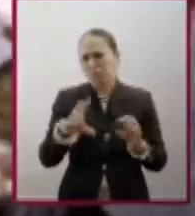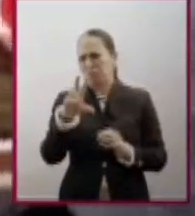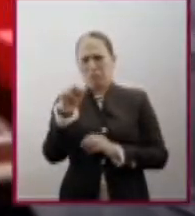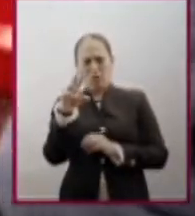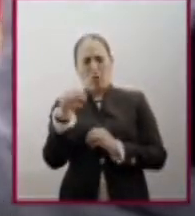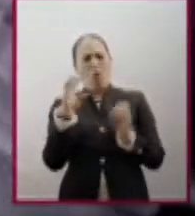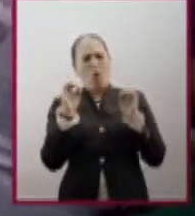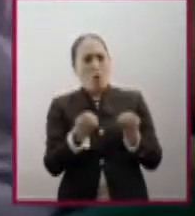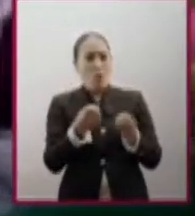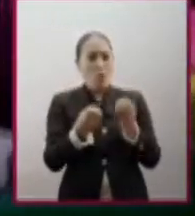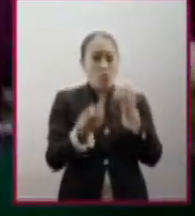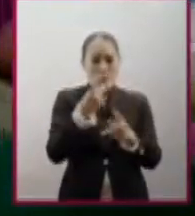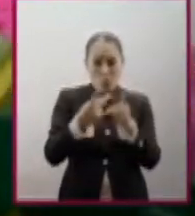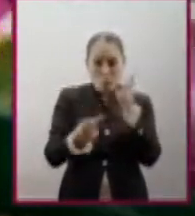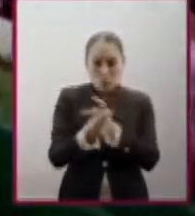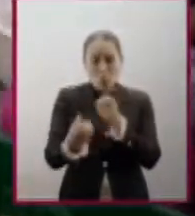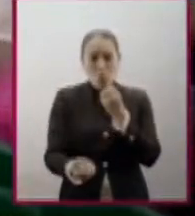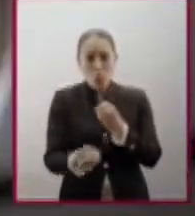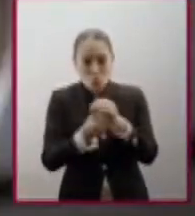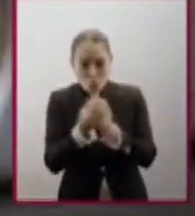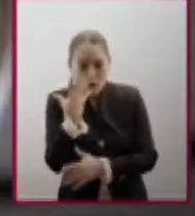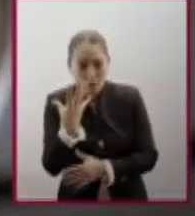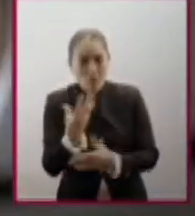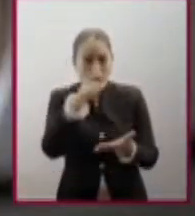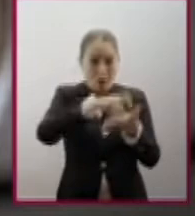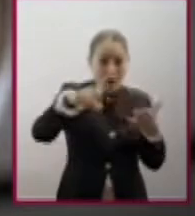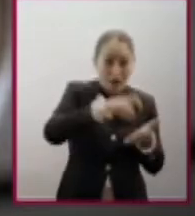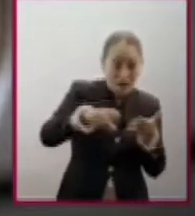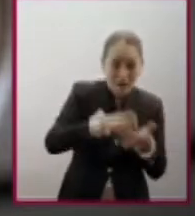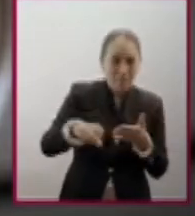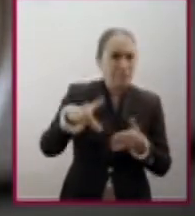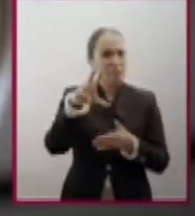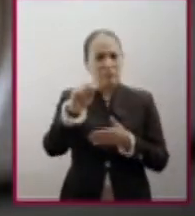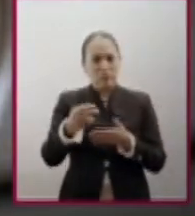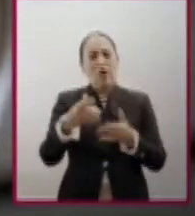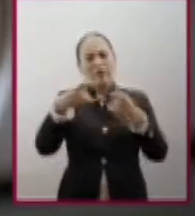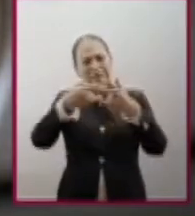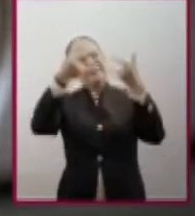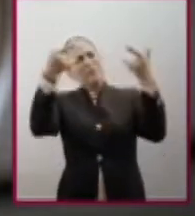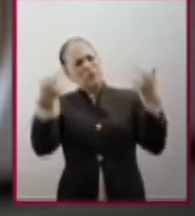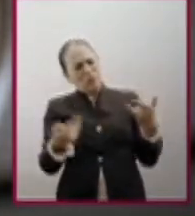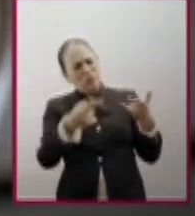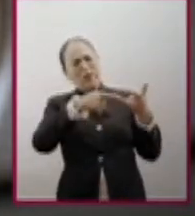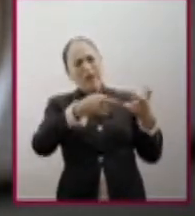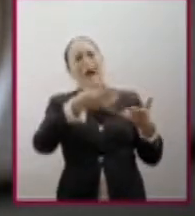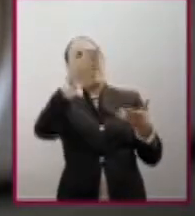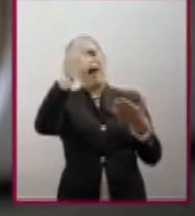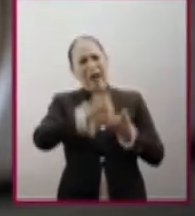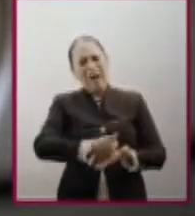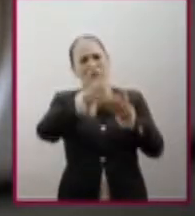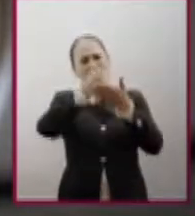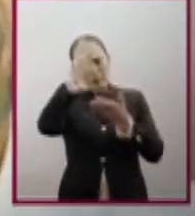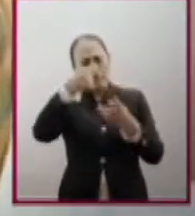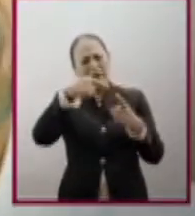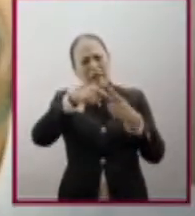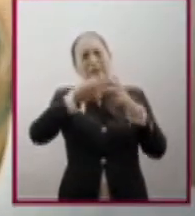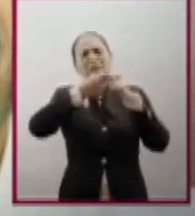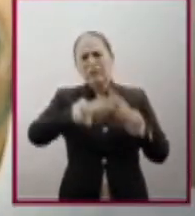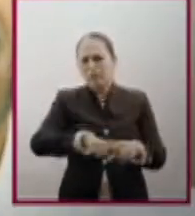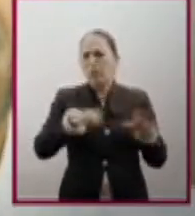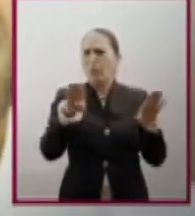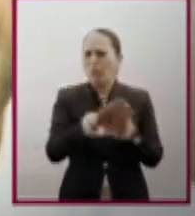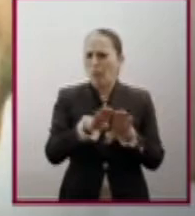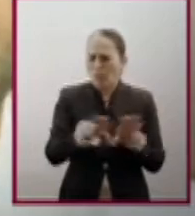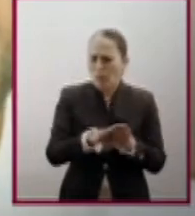cuanto producto de novedad se nos ponga enfrente. Gracias a la historia podemos saber para qué, con qué intención se hicieron las cosas y si